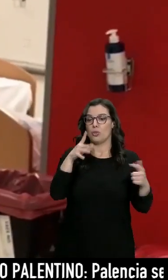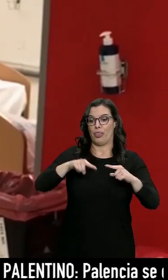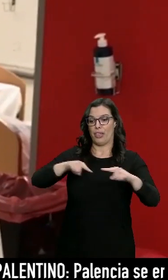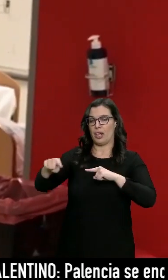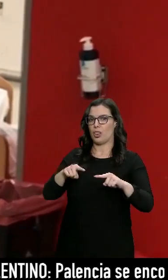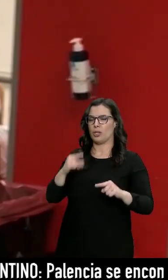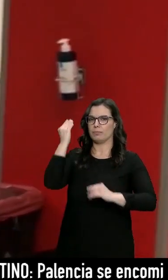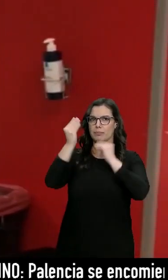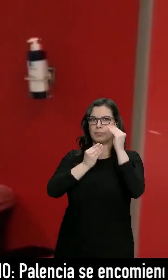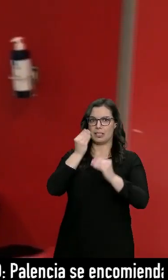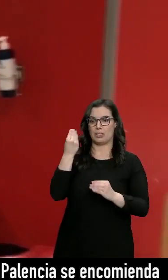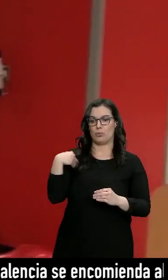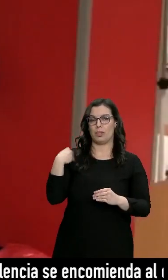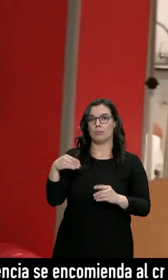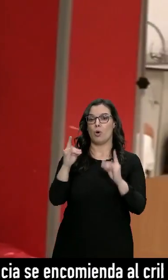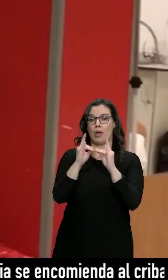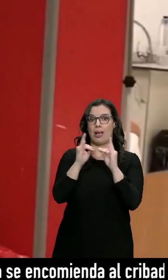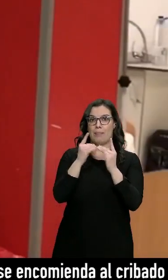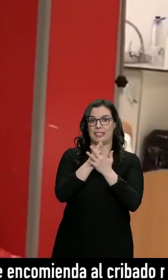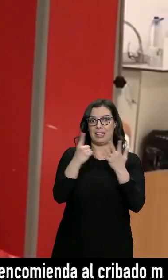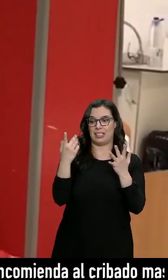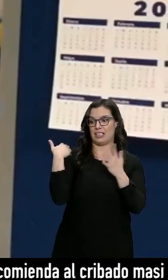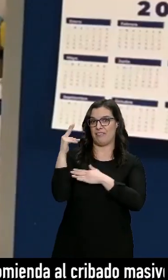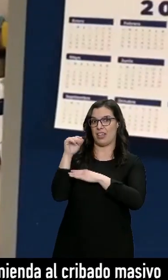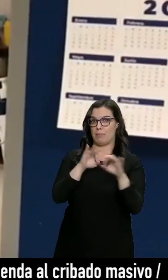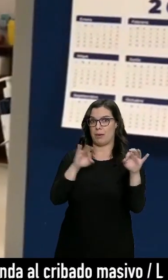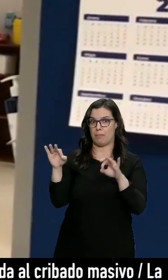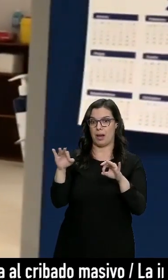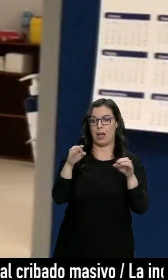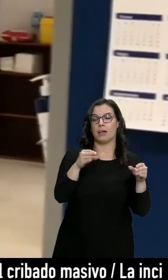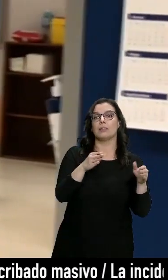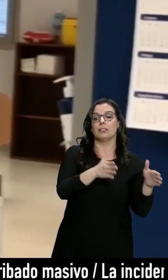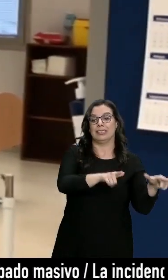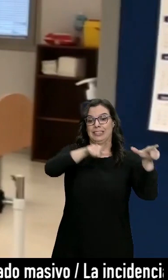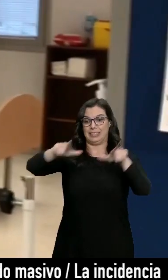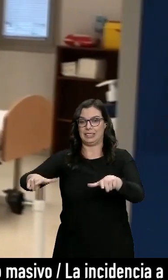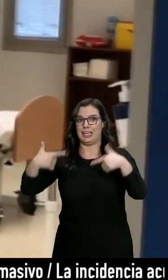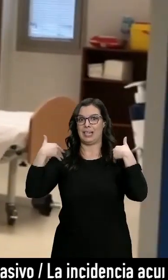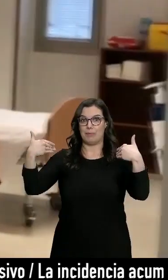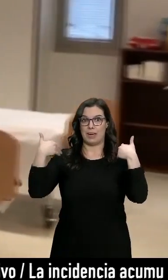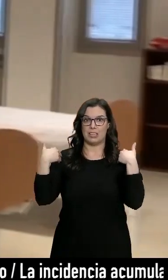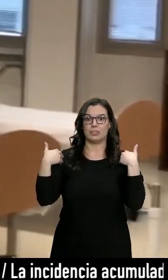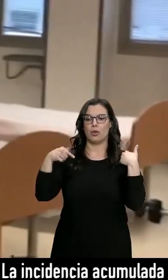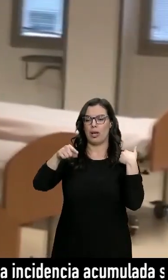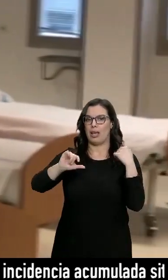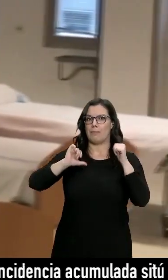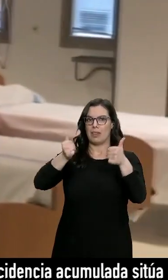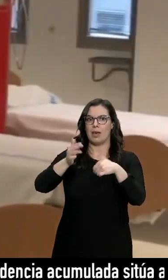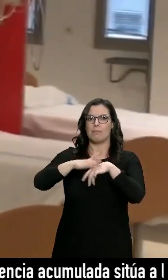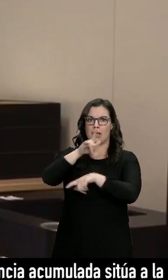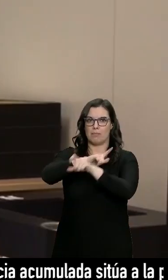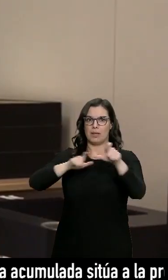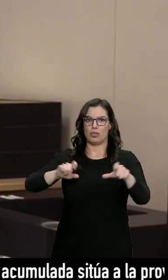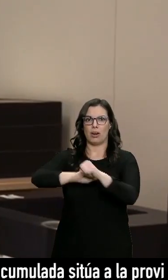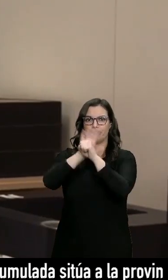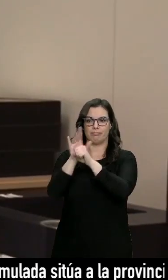ocupar las 16 camas habilitadas desde el viernes en el gimnasio de rehabilitación para acoger enfermos COVID.